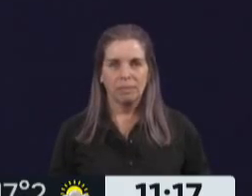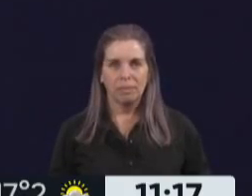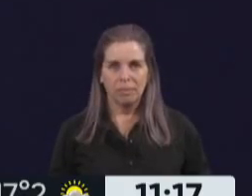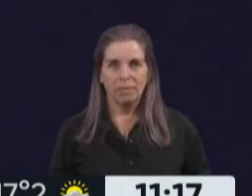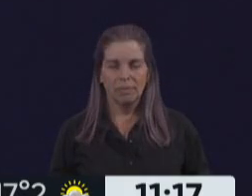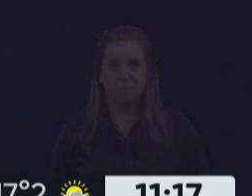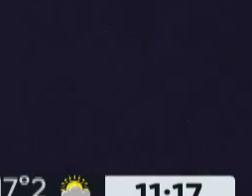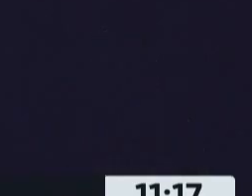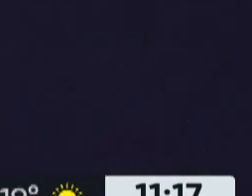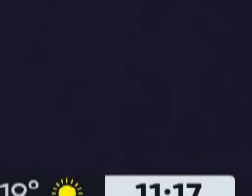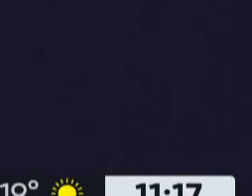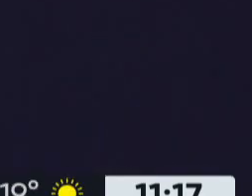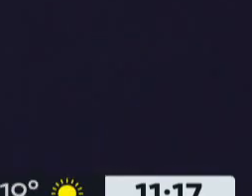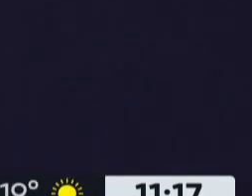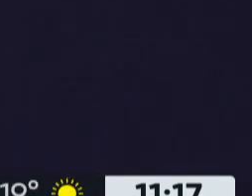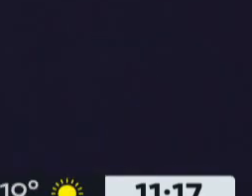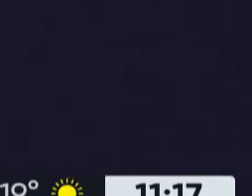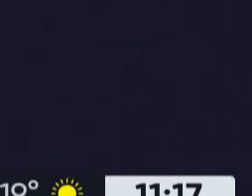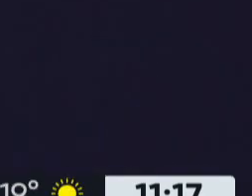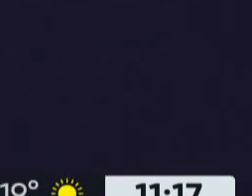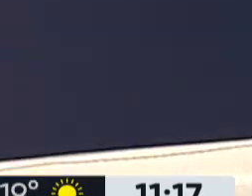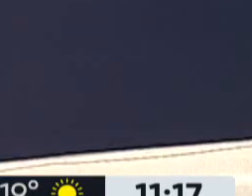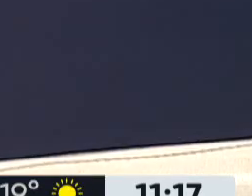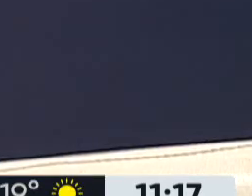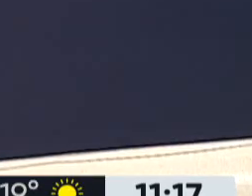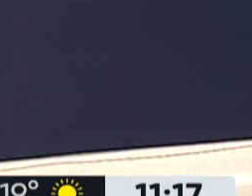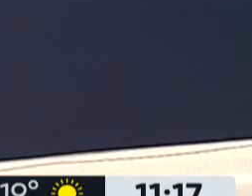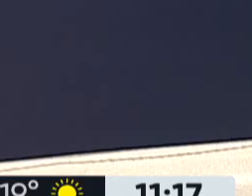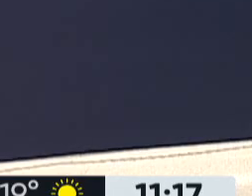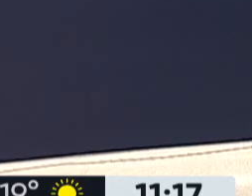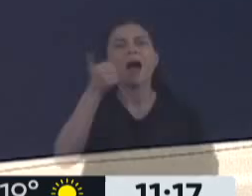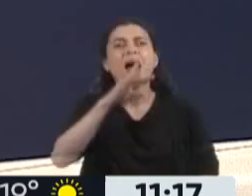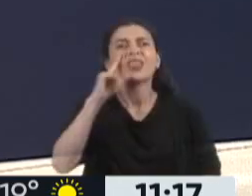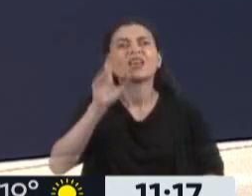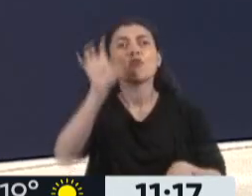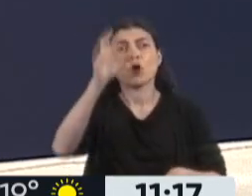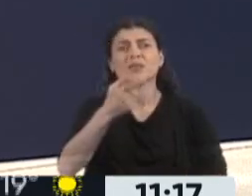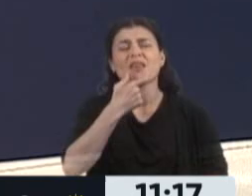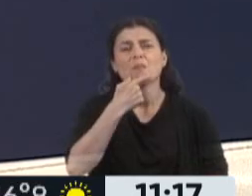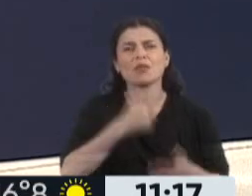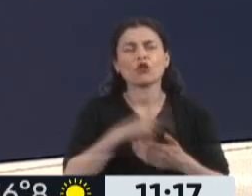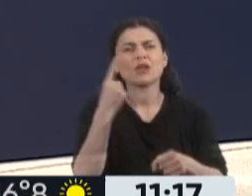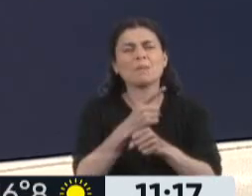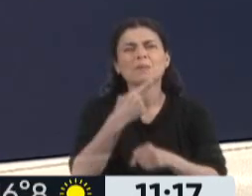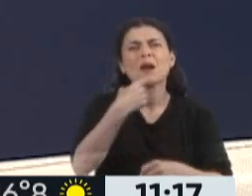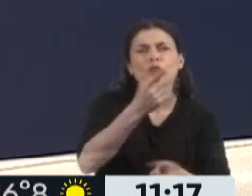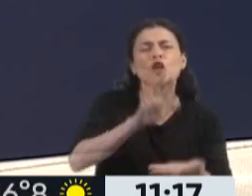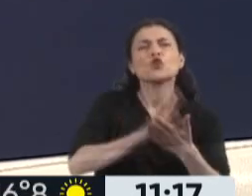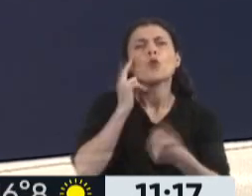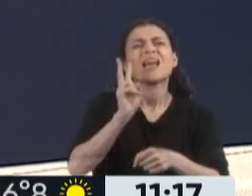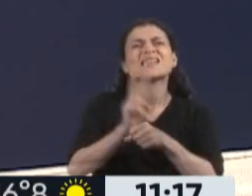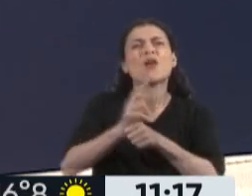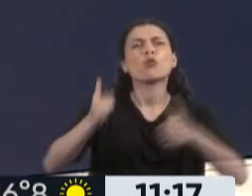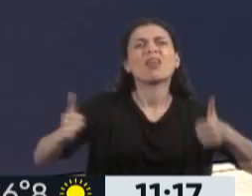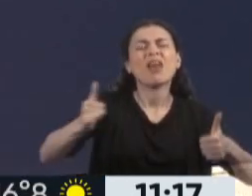Mi Buen querido día. amigo, ¿cómo anda? ¿Bien? Bien, Gustavo Buarab, Sitio Andino, Mendoza. Primera pregunta, seguridad urbana,